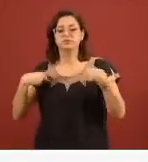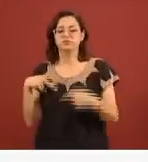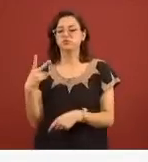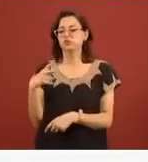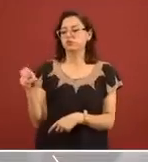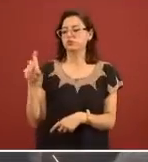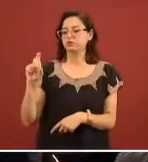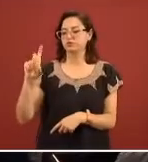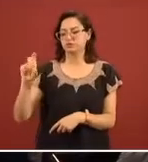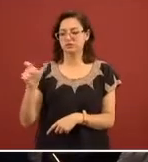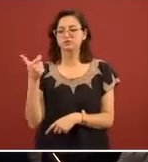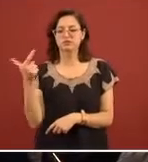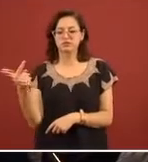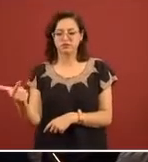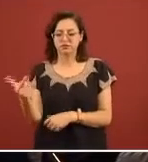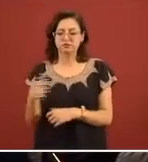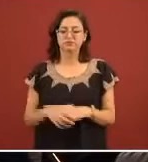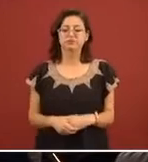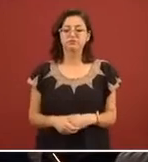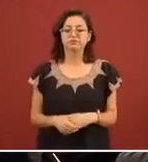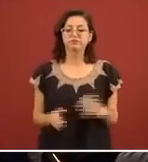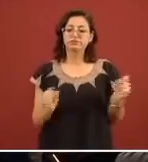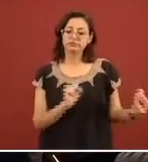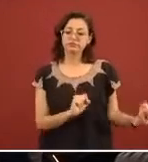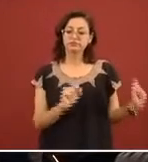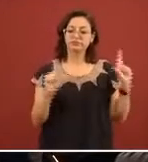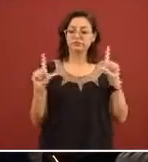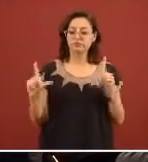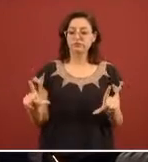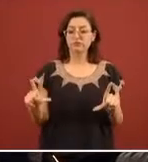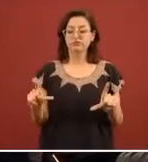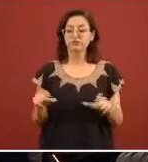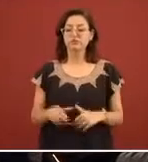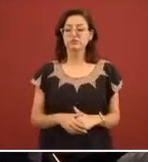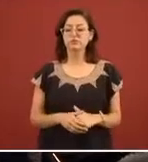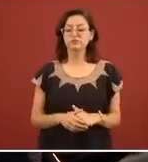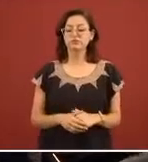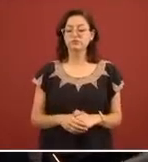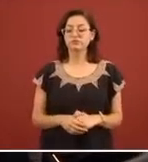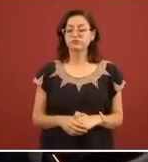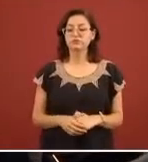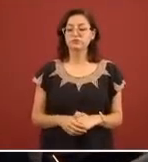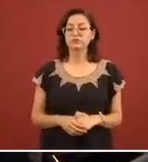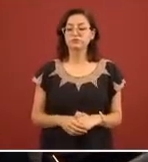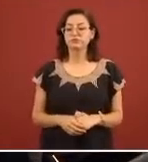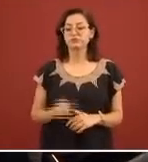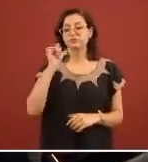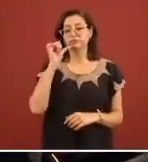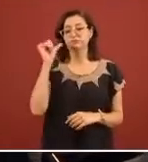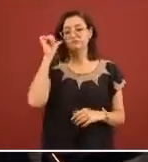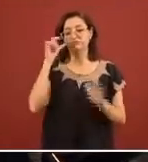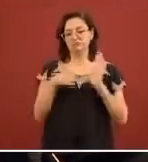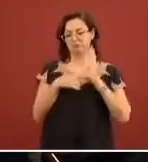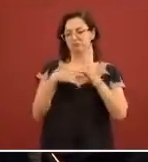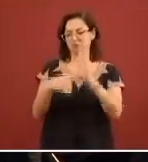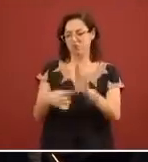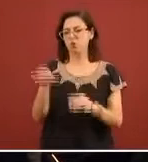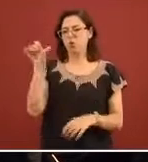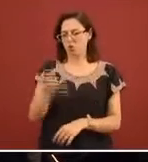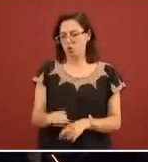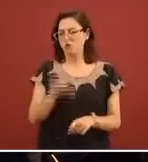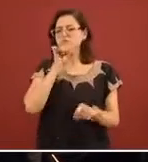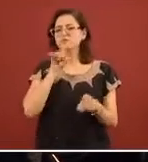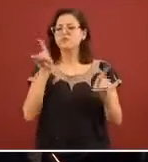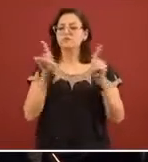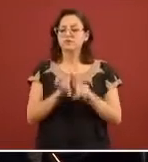237 pacientes en esta situación. En la siguiente tabla, que la empezamos a emitir el día de ayer, precisamente en